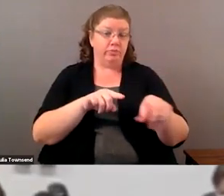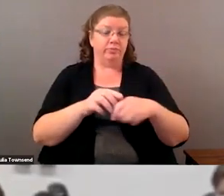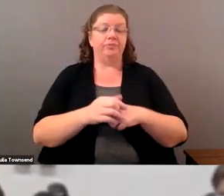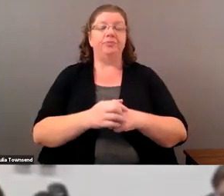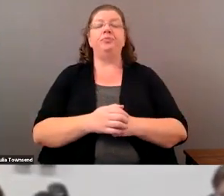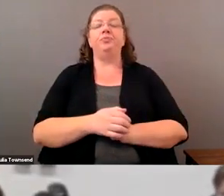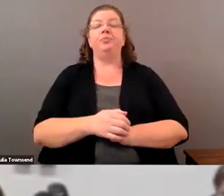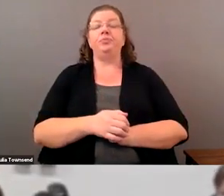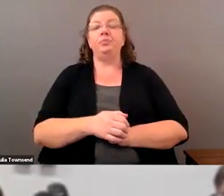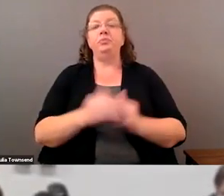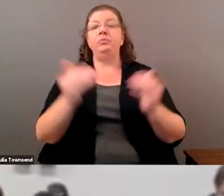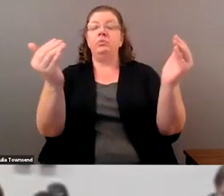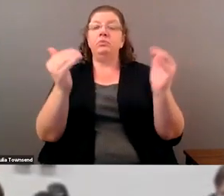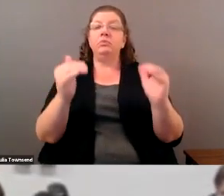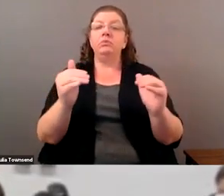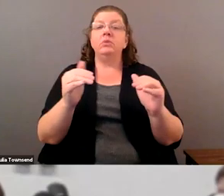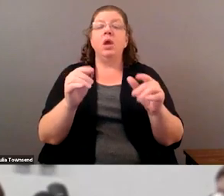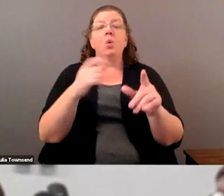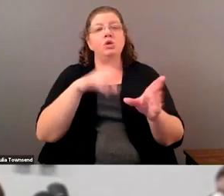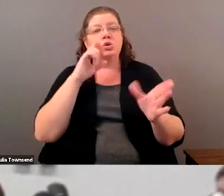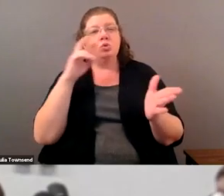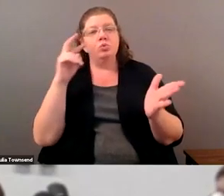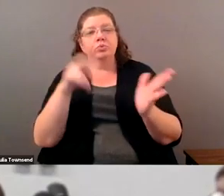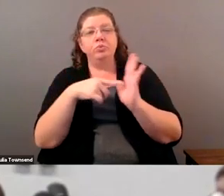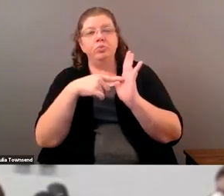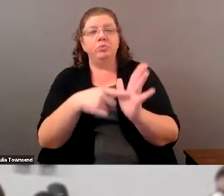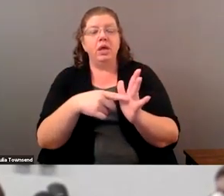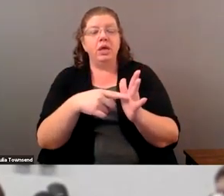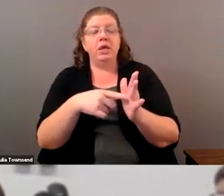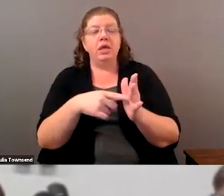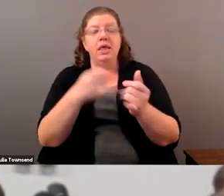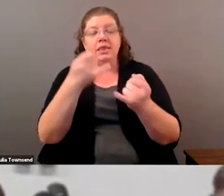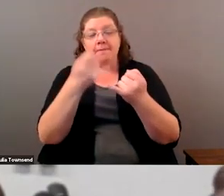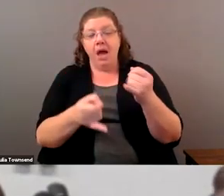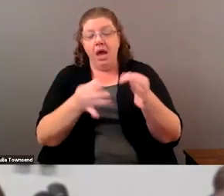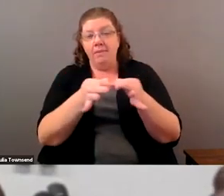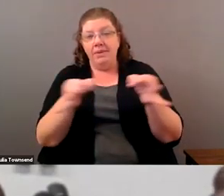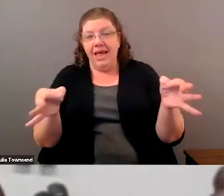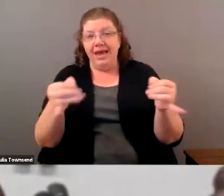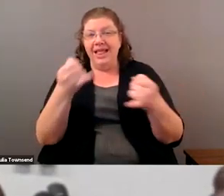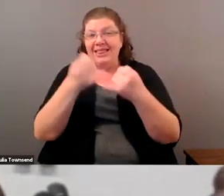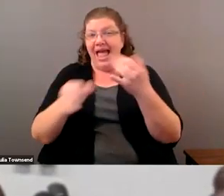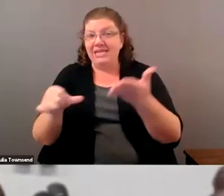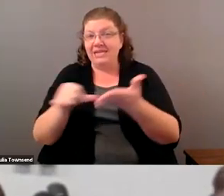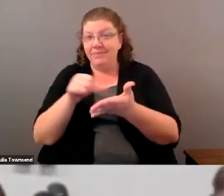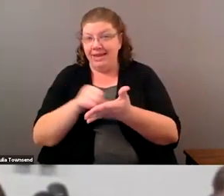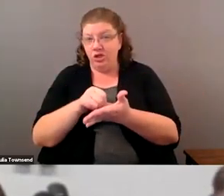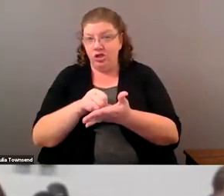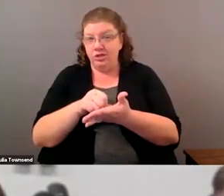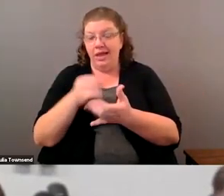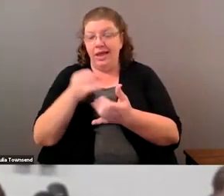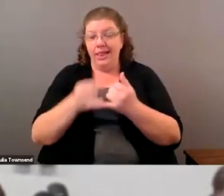y así que el administró en particular puede responder estas preguntas y también quería centrar su atención en la